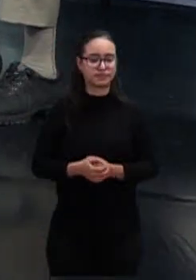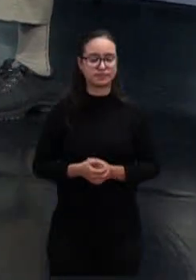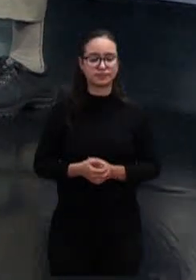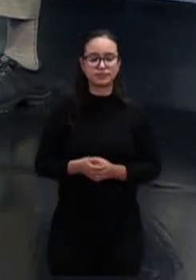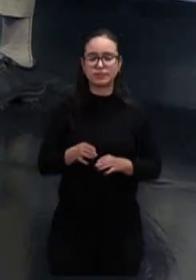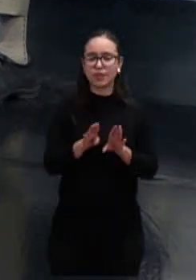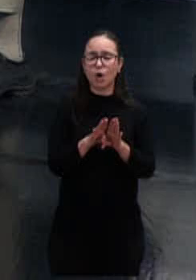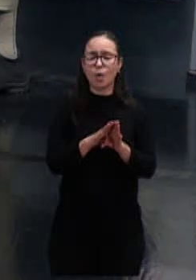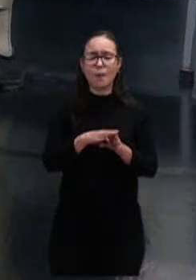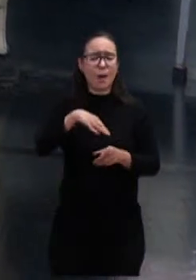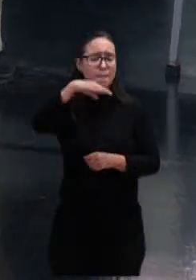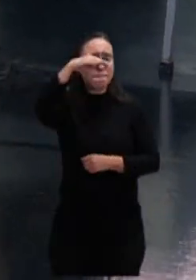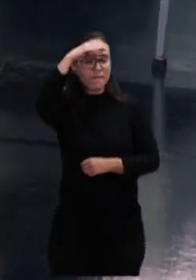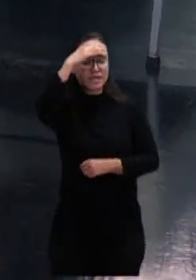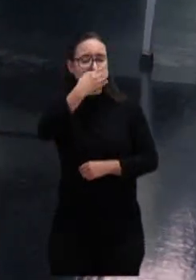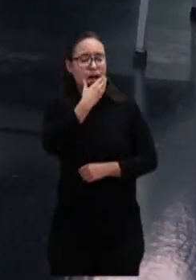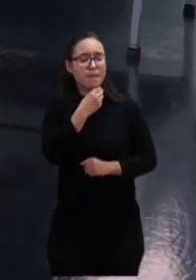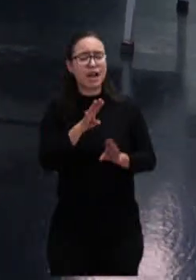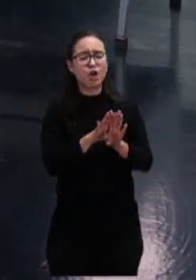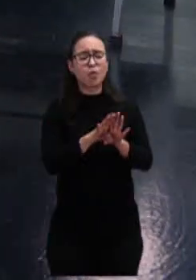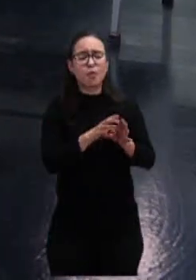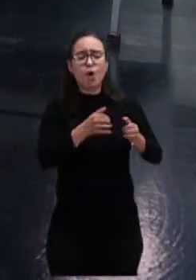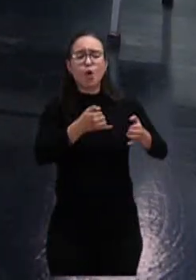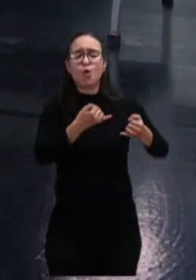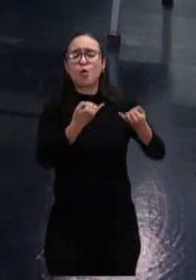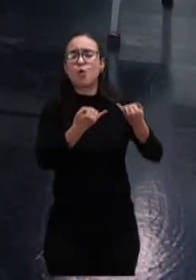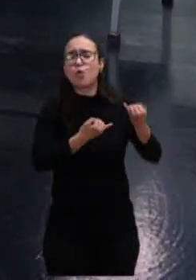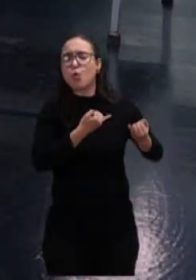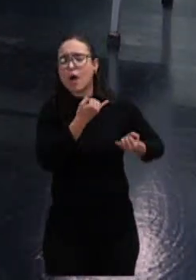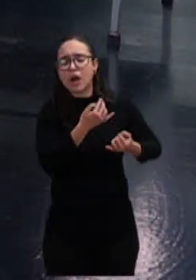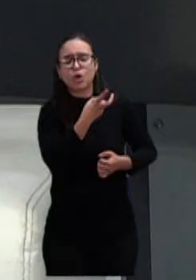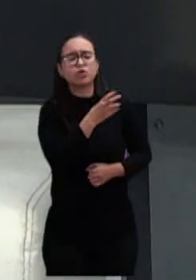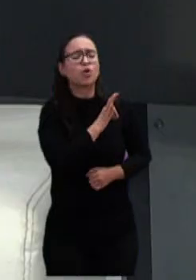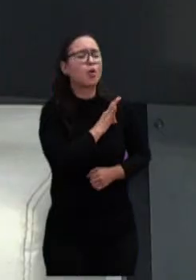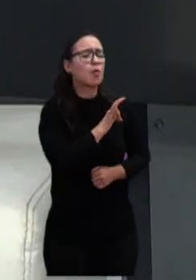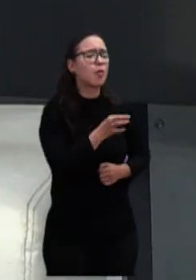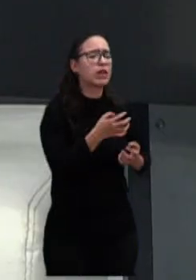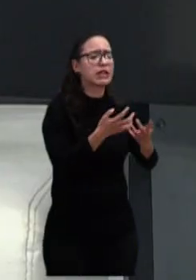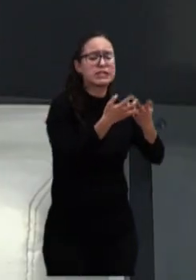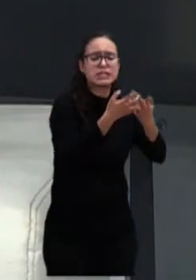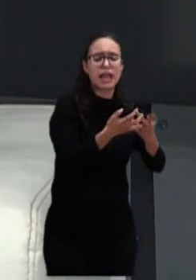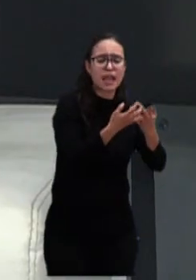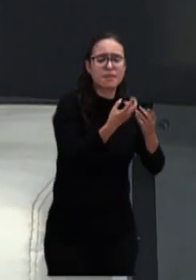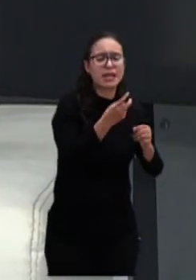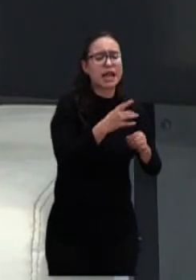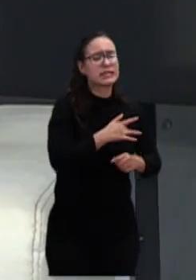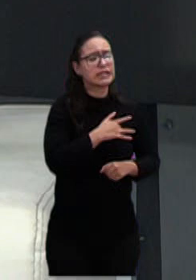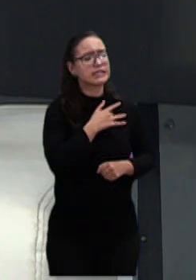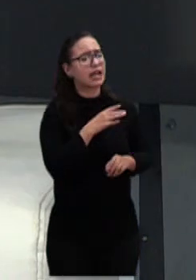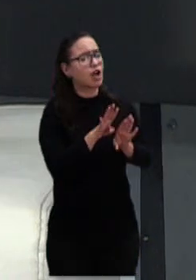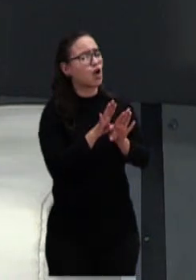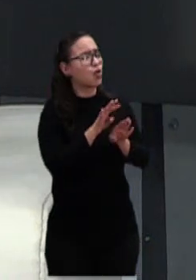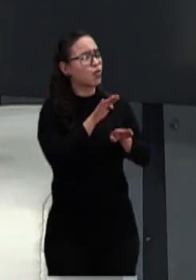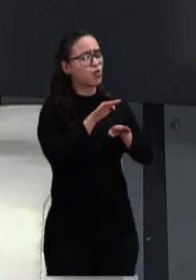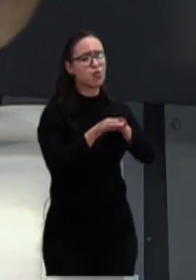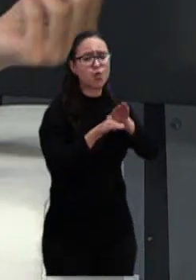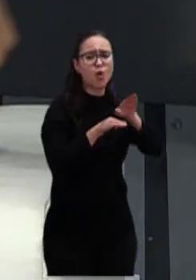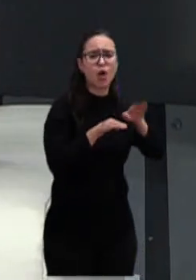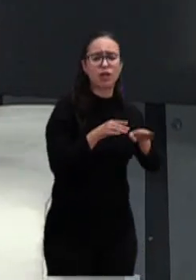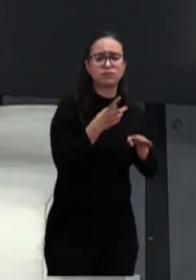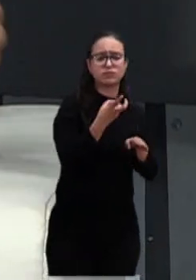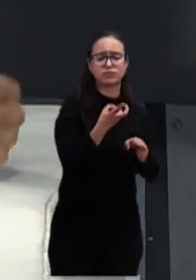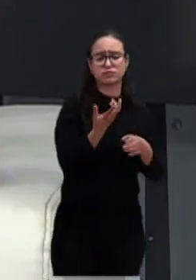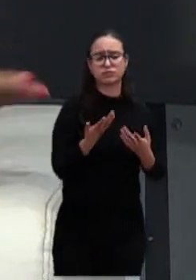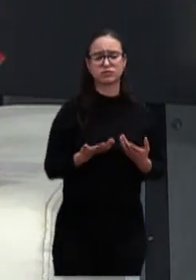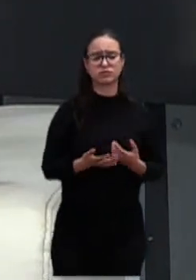hay así ya tú pudiste abrir tu empresa ya se siente como que va avanzando se empiezan con estos juegos igual